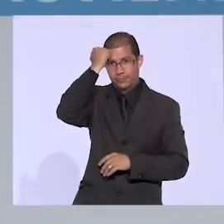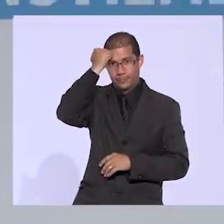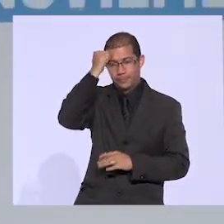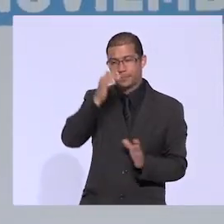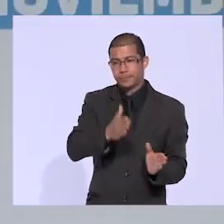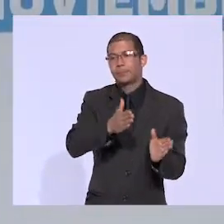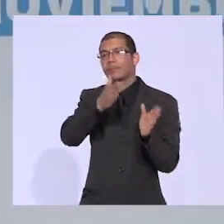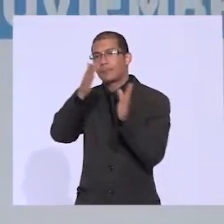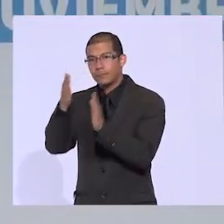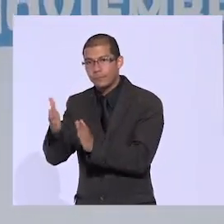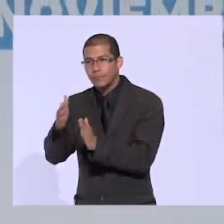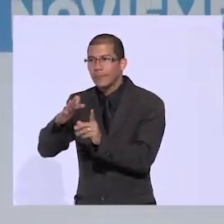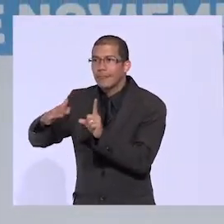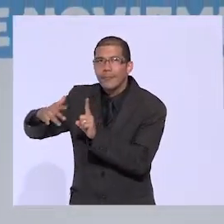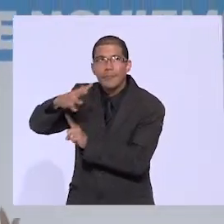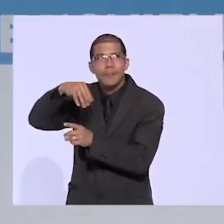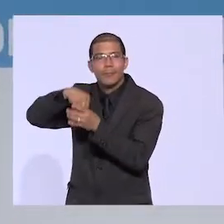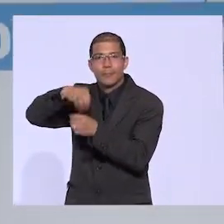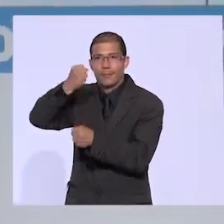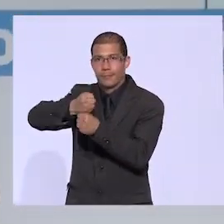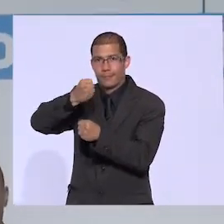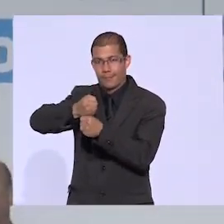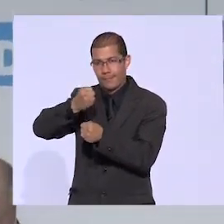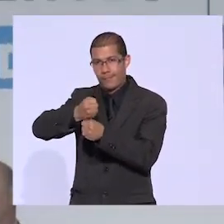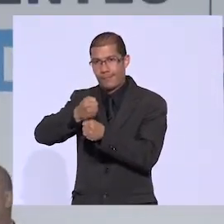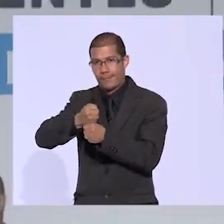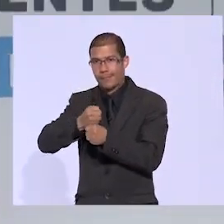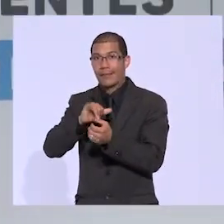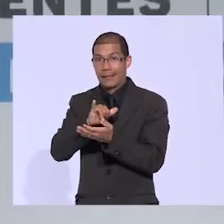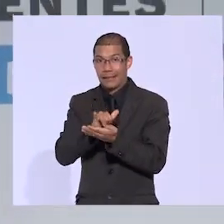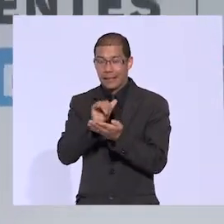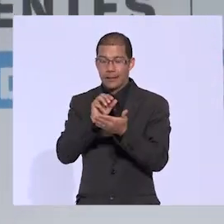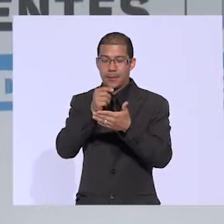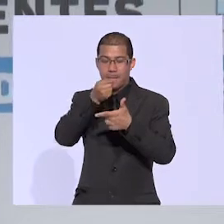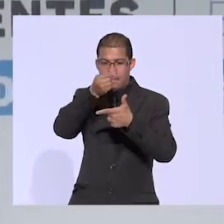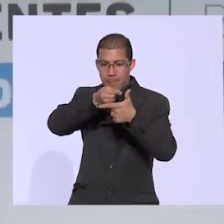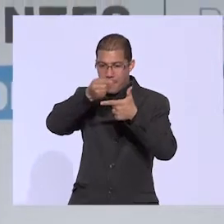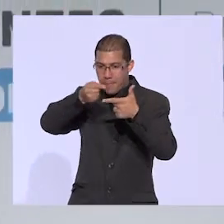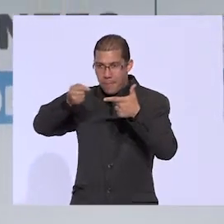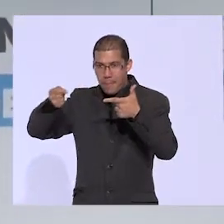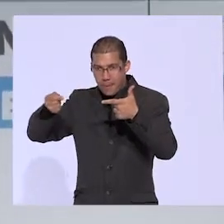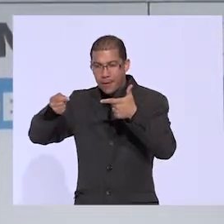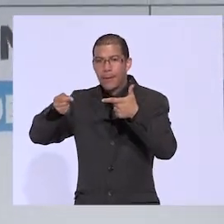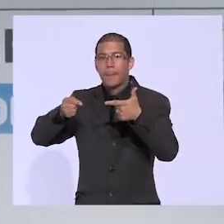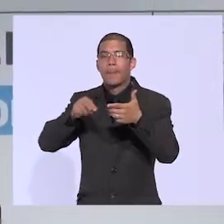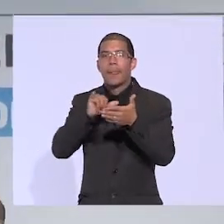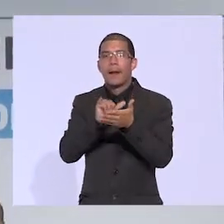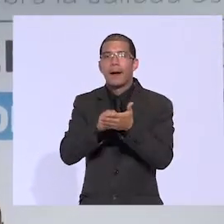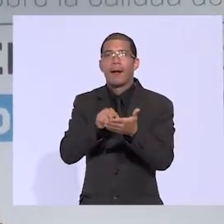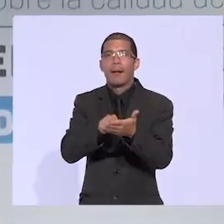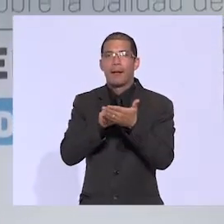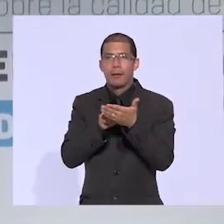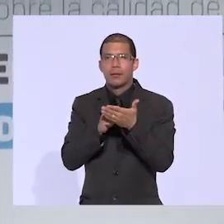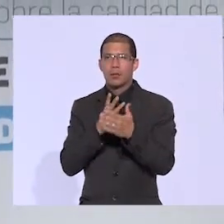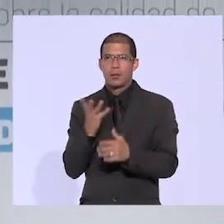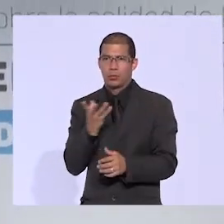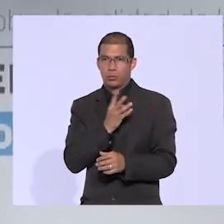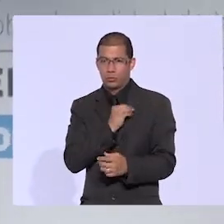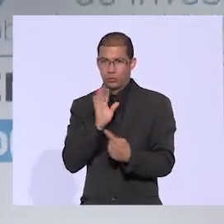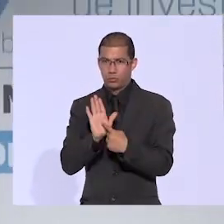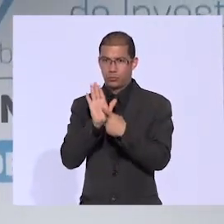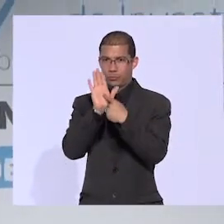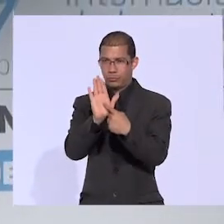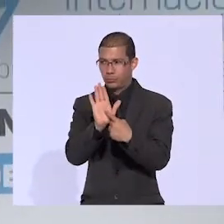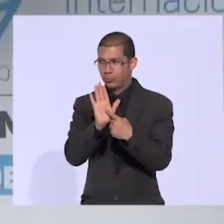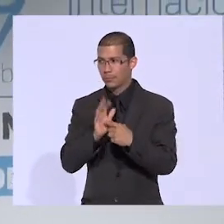con el entorno laboral. Se construye un índice que normalmente son de media 0 y desviación típica 1. Nosotros los hemos trasladado a